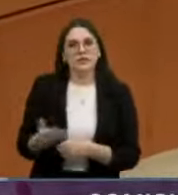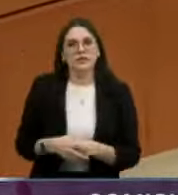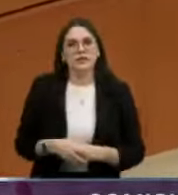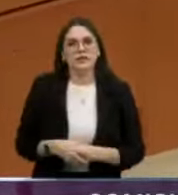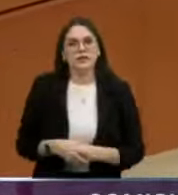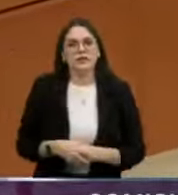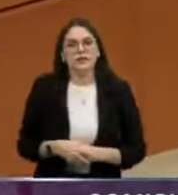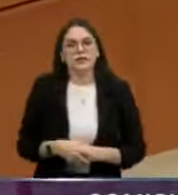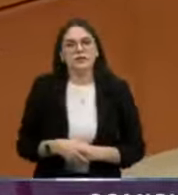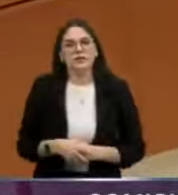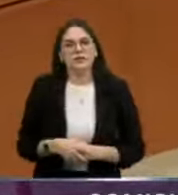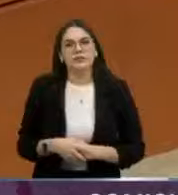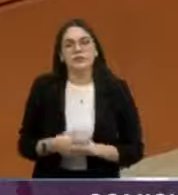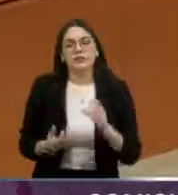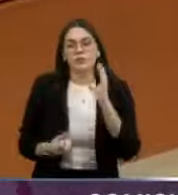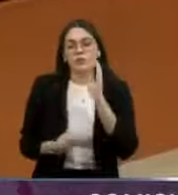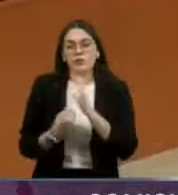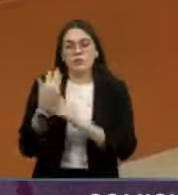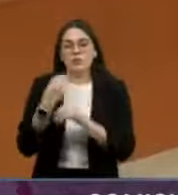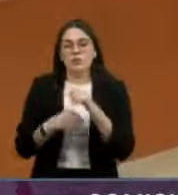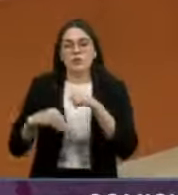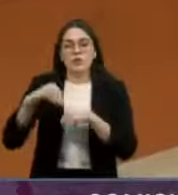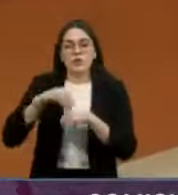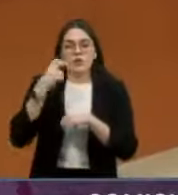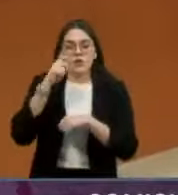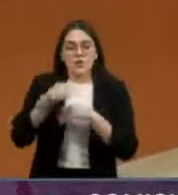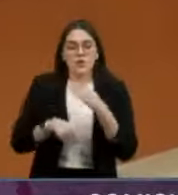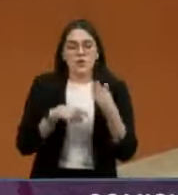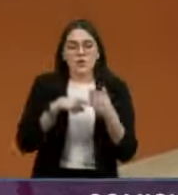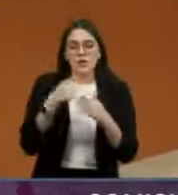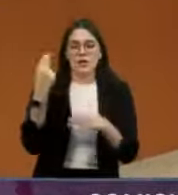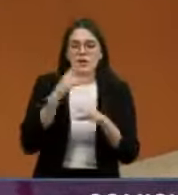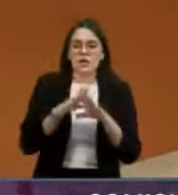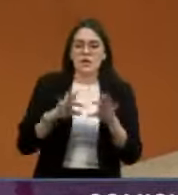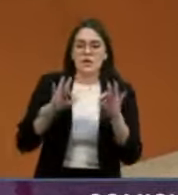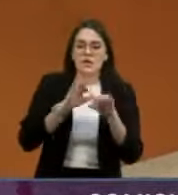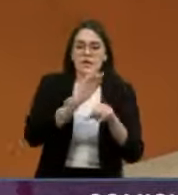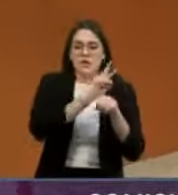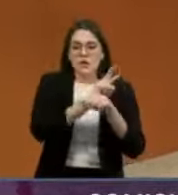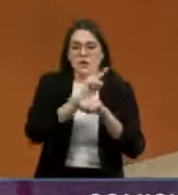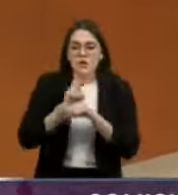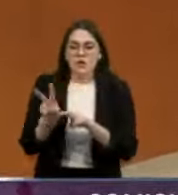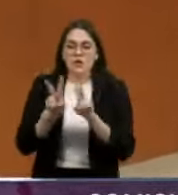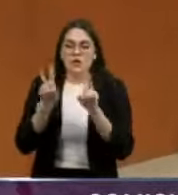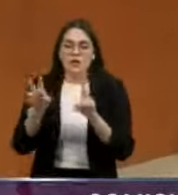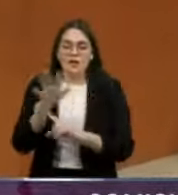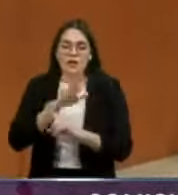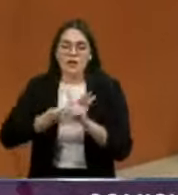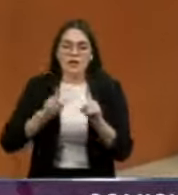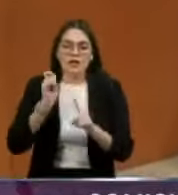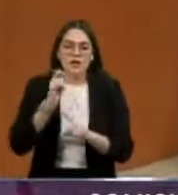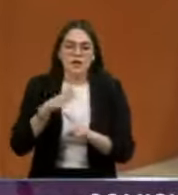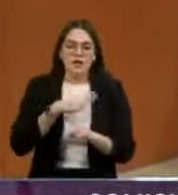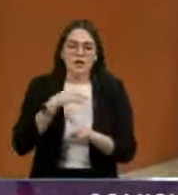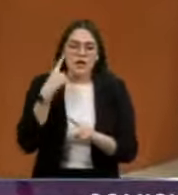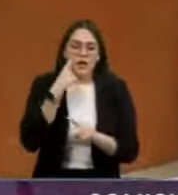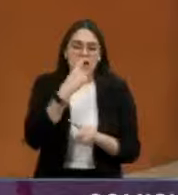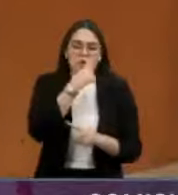Crear un órgano que vigile la situación de los juzgadores.